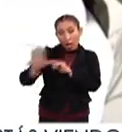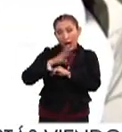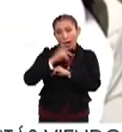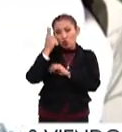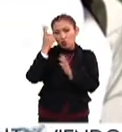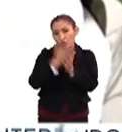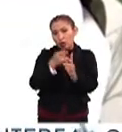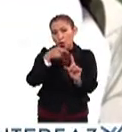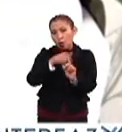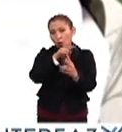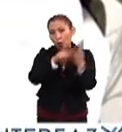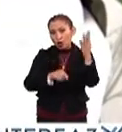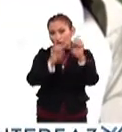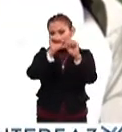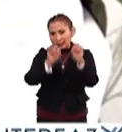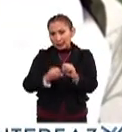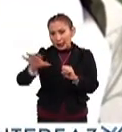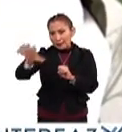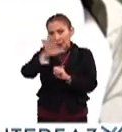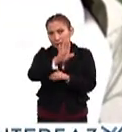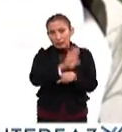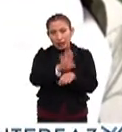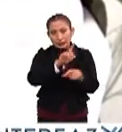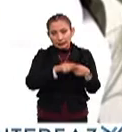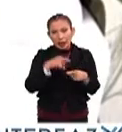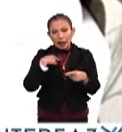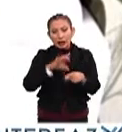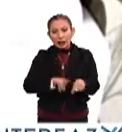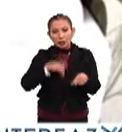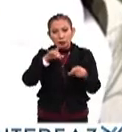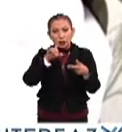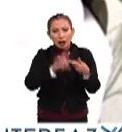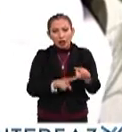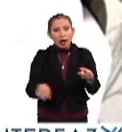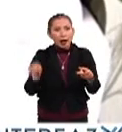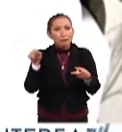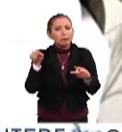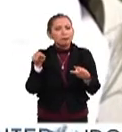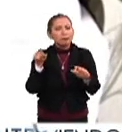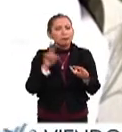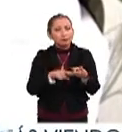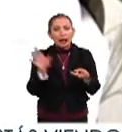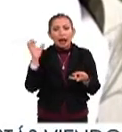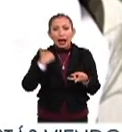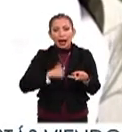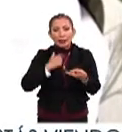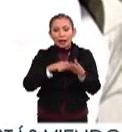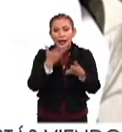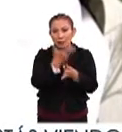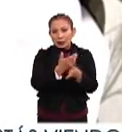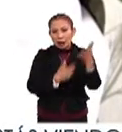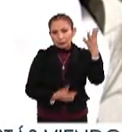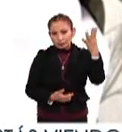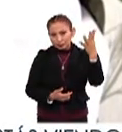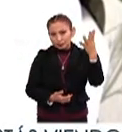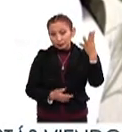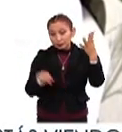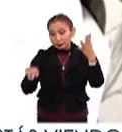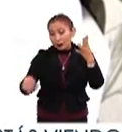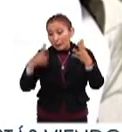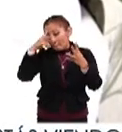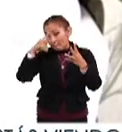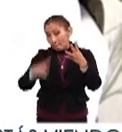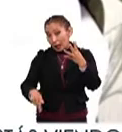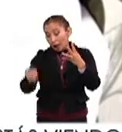existían únicamente 4 sistemas, el brasileño, el australiano, el canadiense y el americano. En el caso